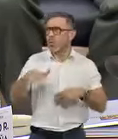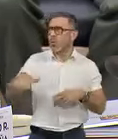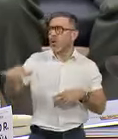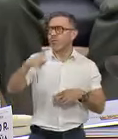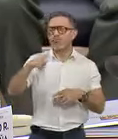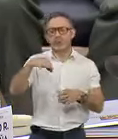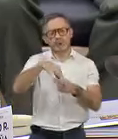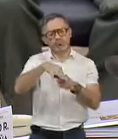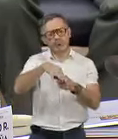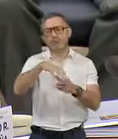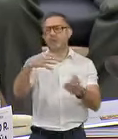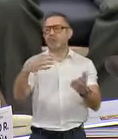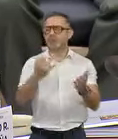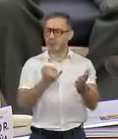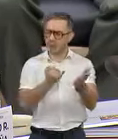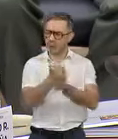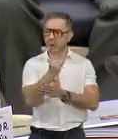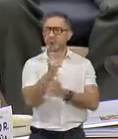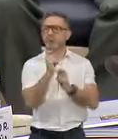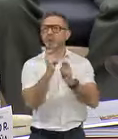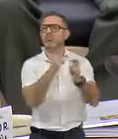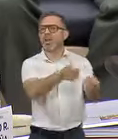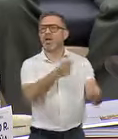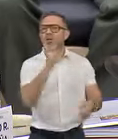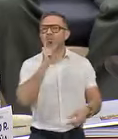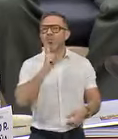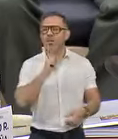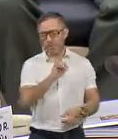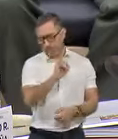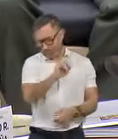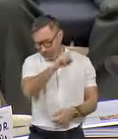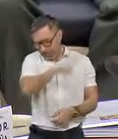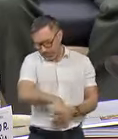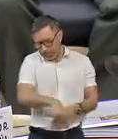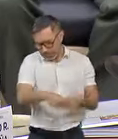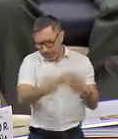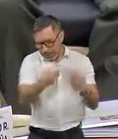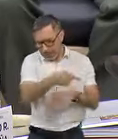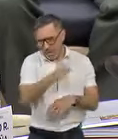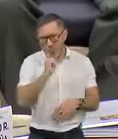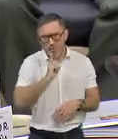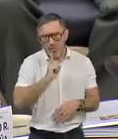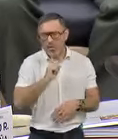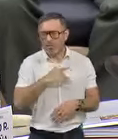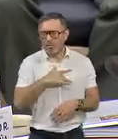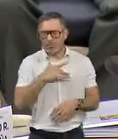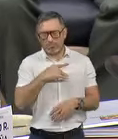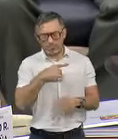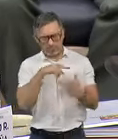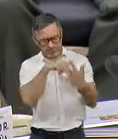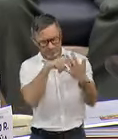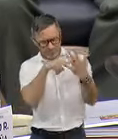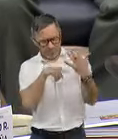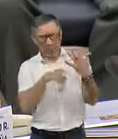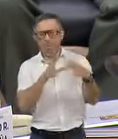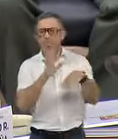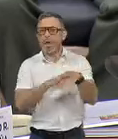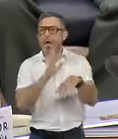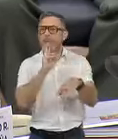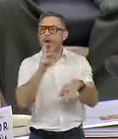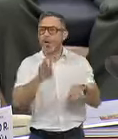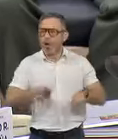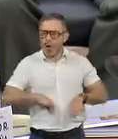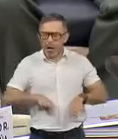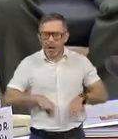que fuera quien se consideró, claro que es mujer, quien se consideró estaba mejor, mejores